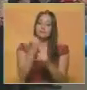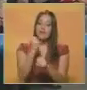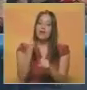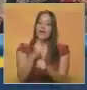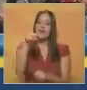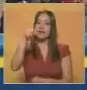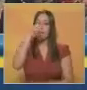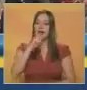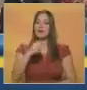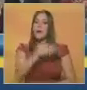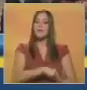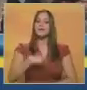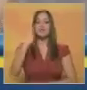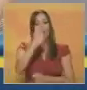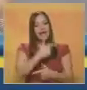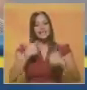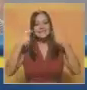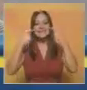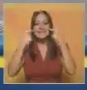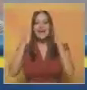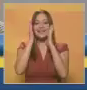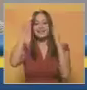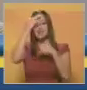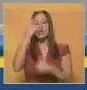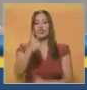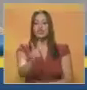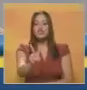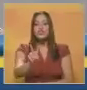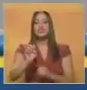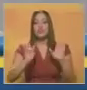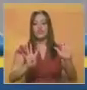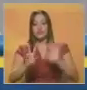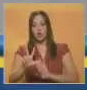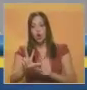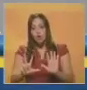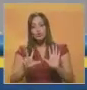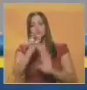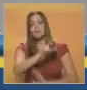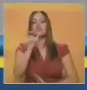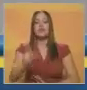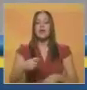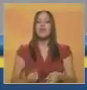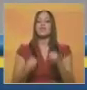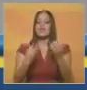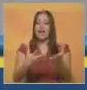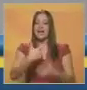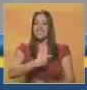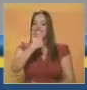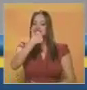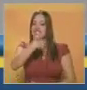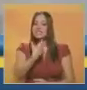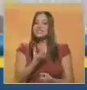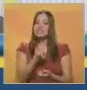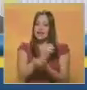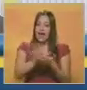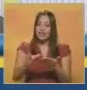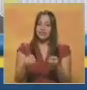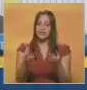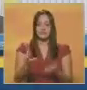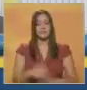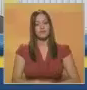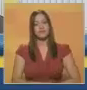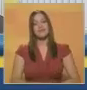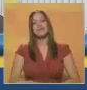por este año de la misión Sonrisa, en la cual atendieron a 298 personas a quienes les donaron sus prótesis dentales. Y se están